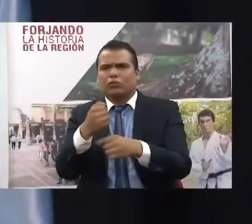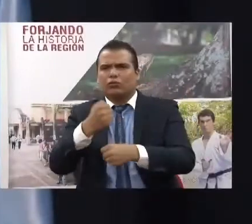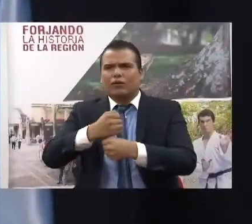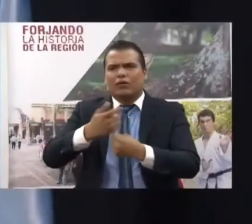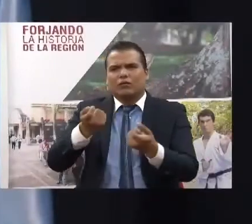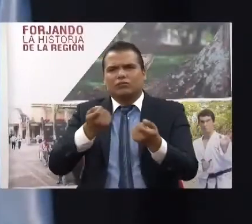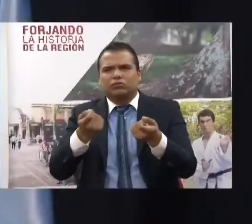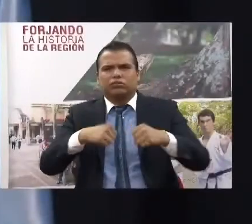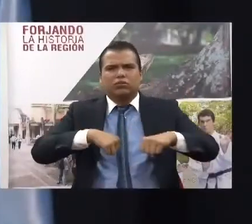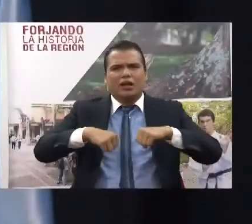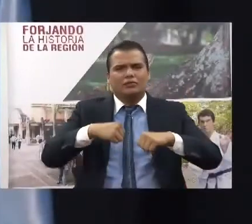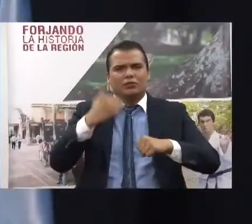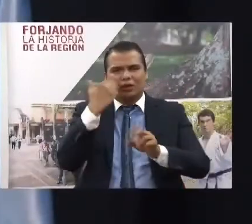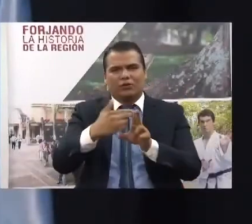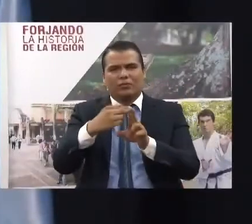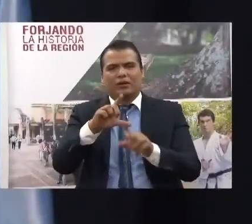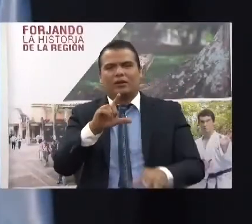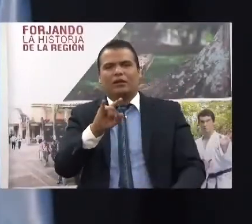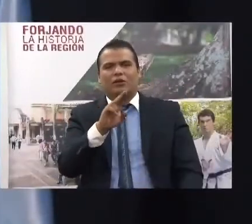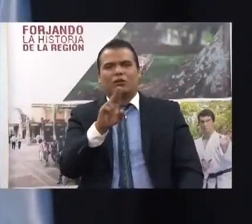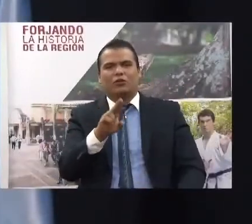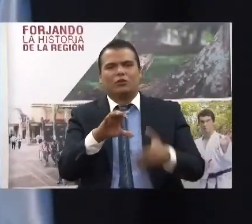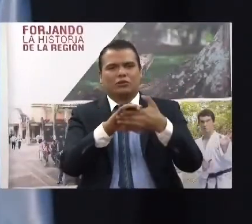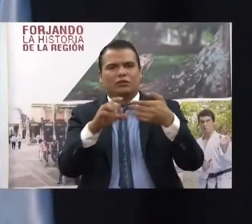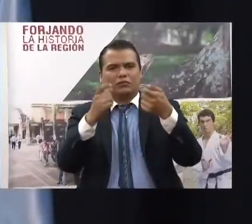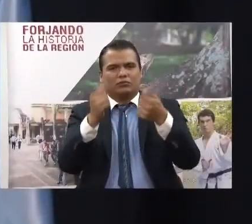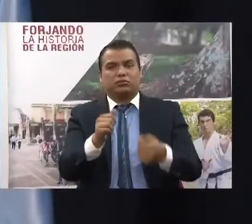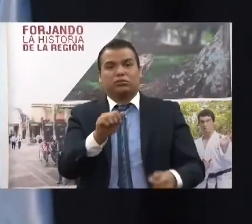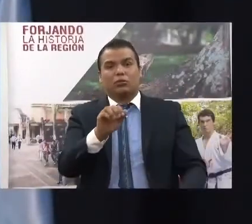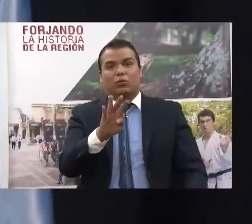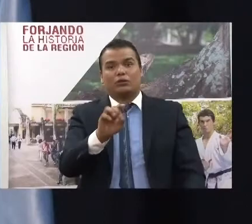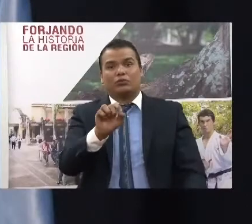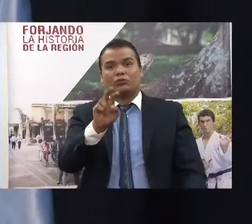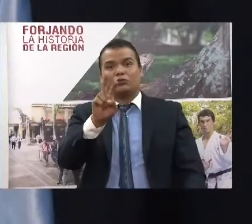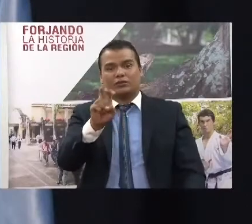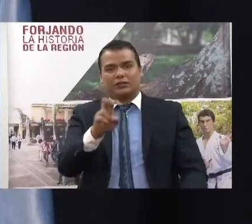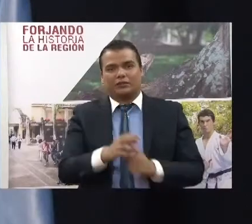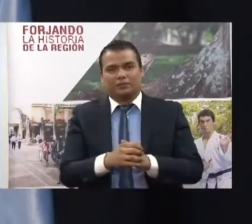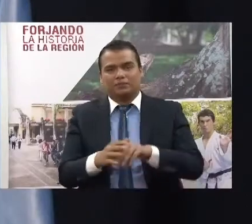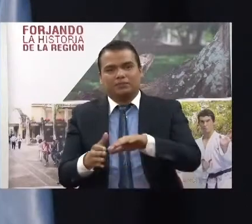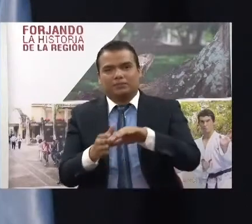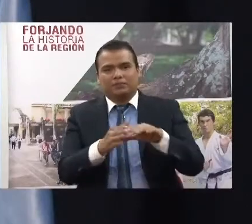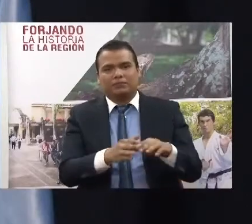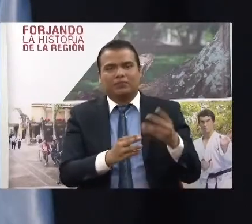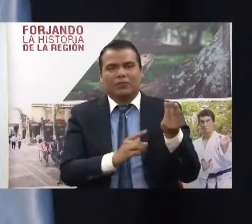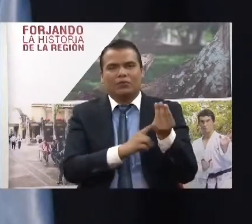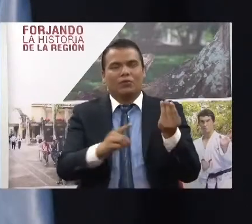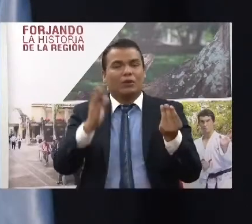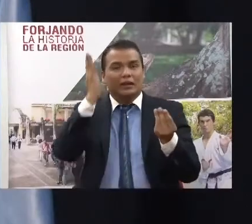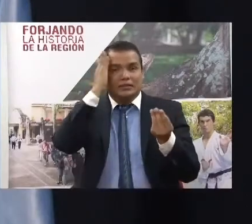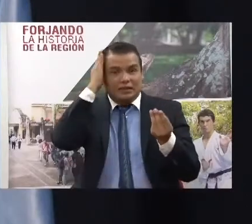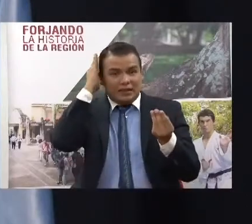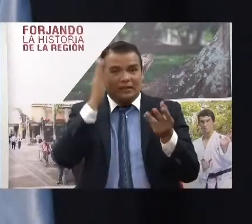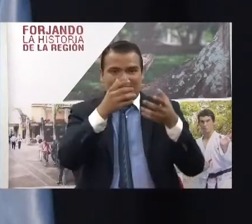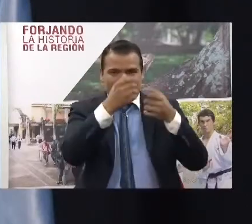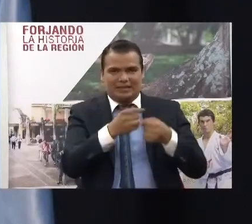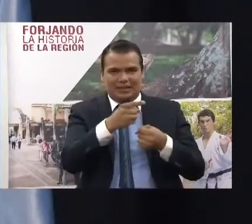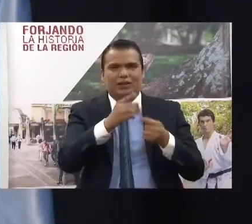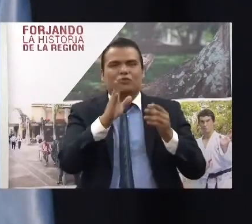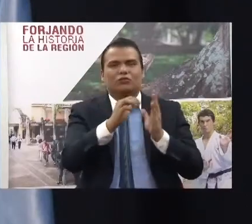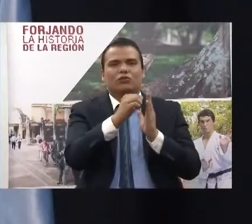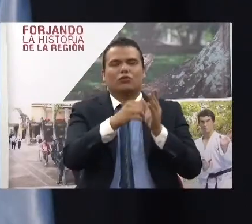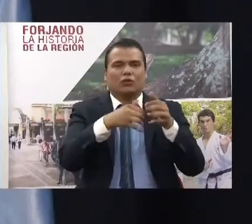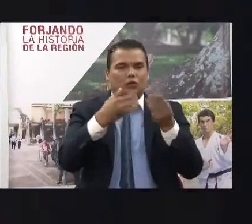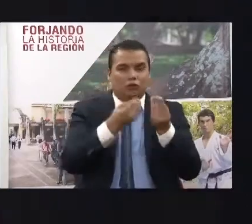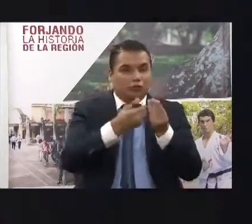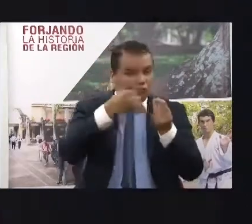Molina Rodríguez, con un promedio de 4.07. Zarzal, de la Facultad de Ingeniería en el programa de Tecnología Electrónica. José